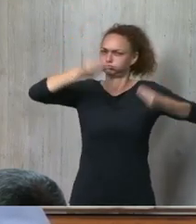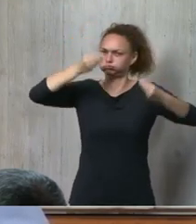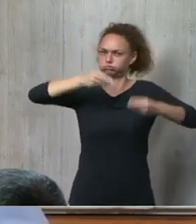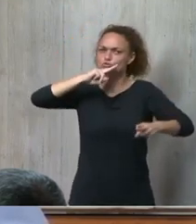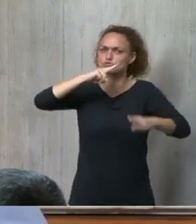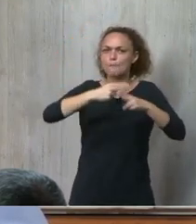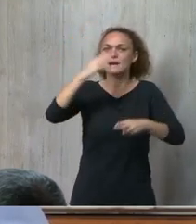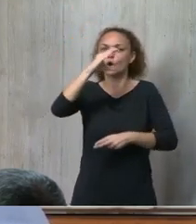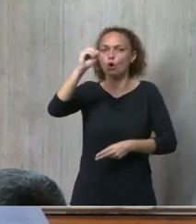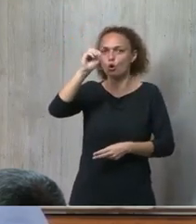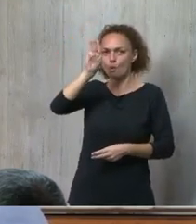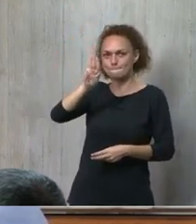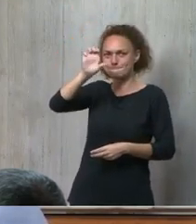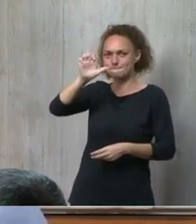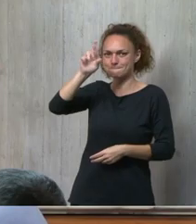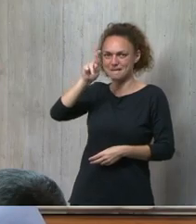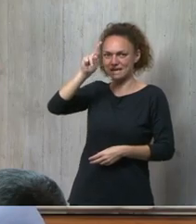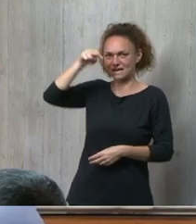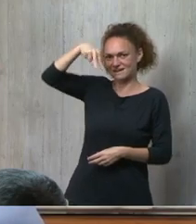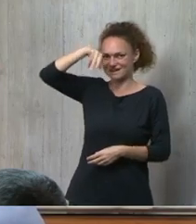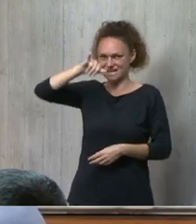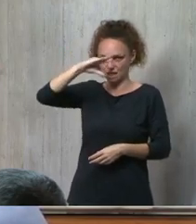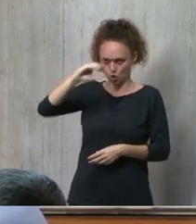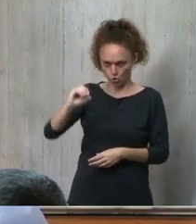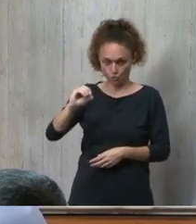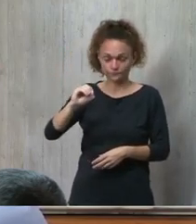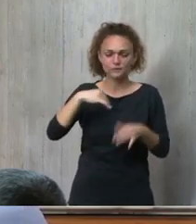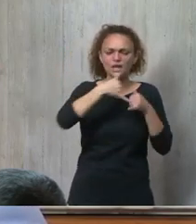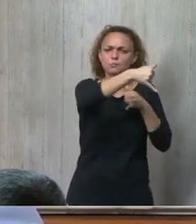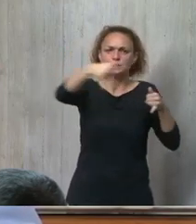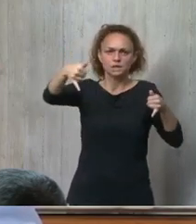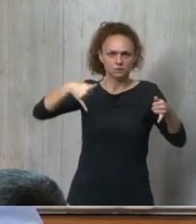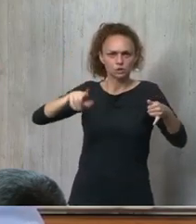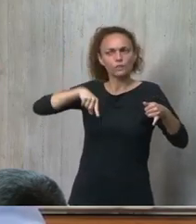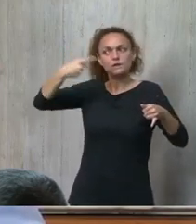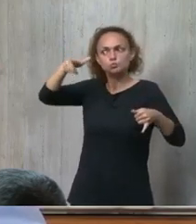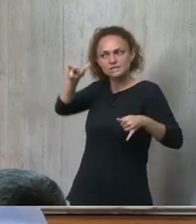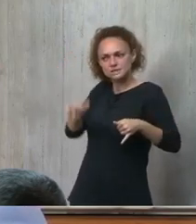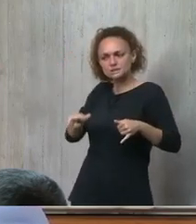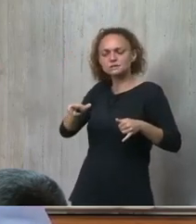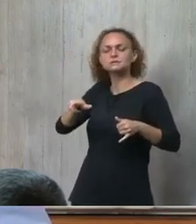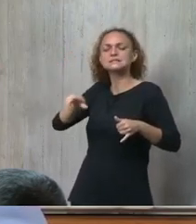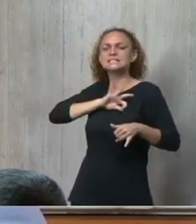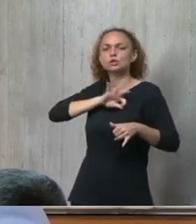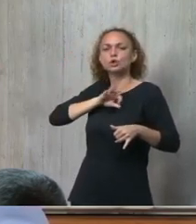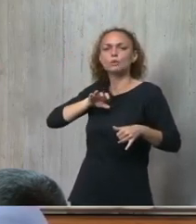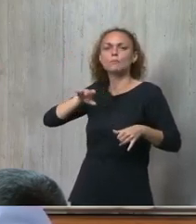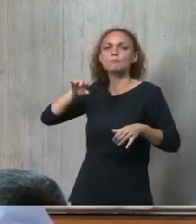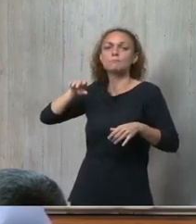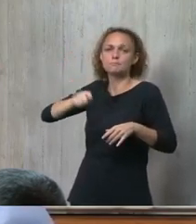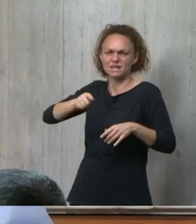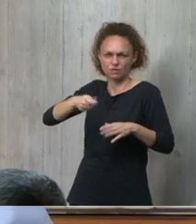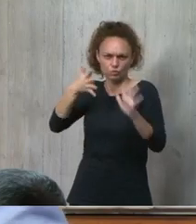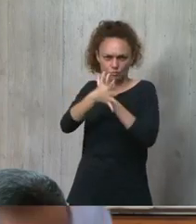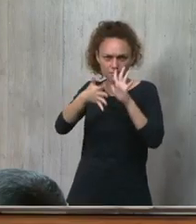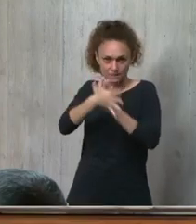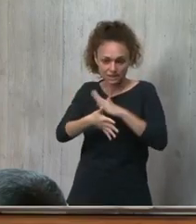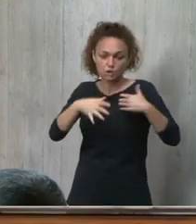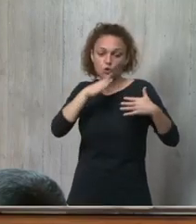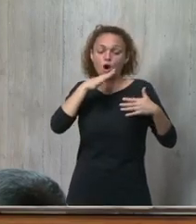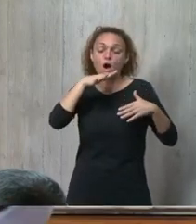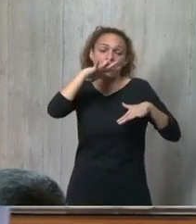como el perímetro ahora, luego lo podrá explicar si le parece bien don Pedro Martínez, como el perímetro ahora tiene más entrantes y más salientes,